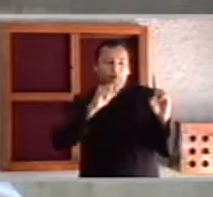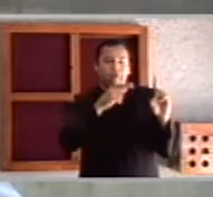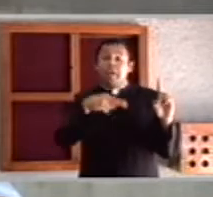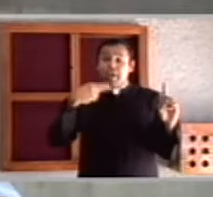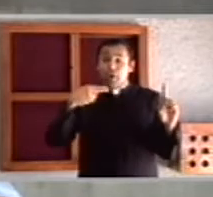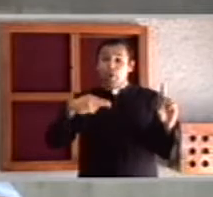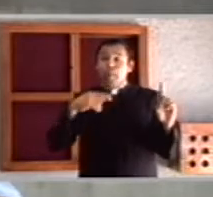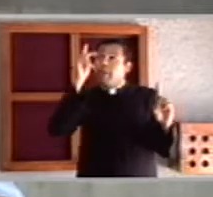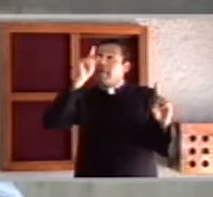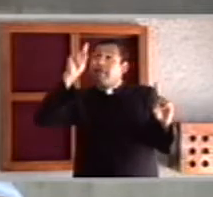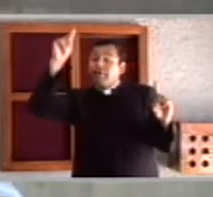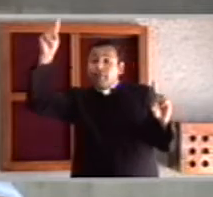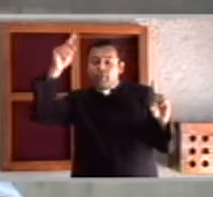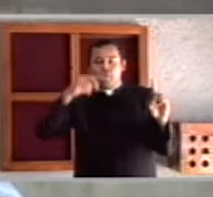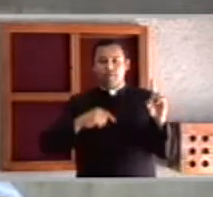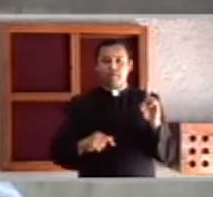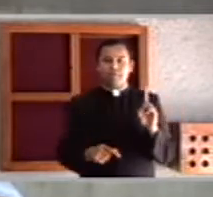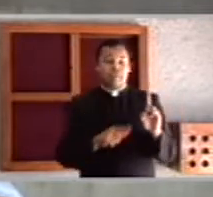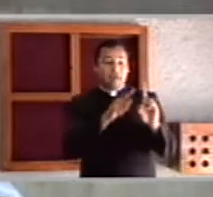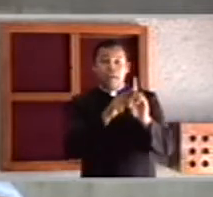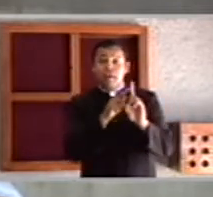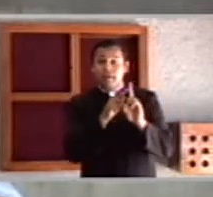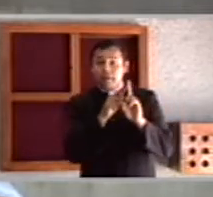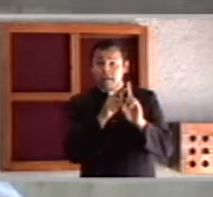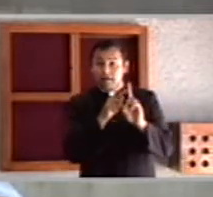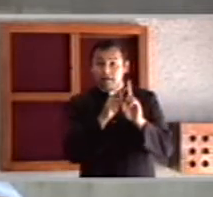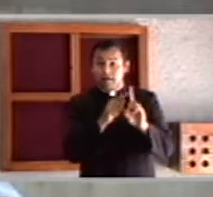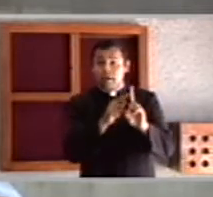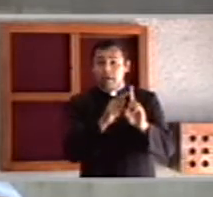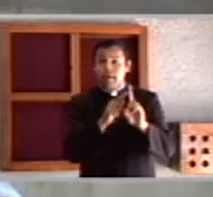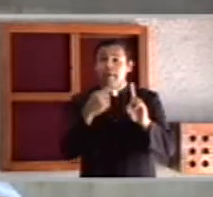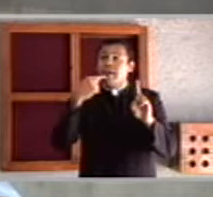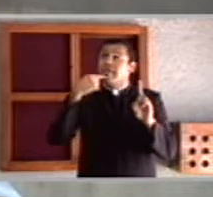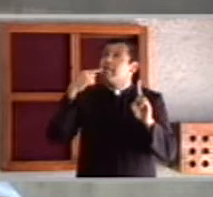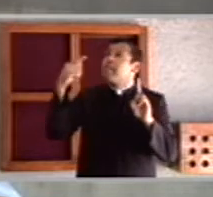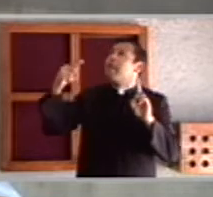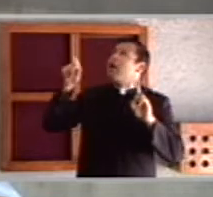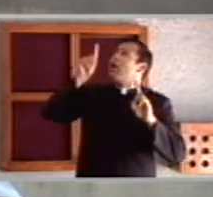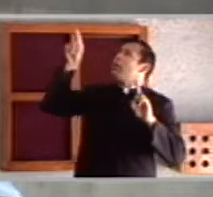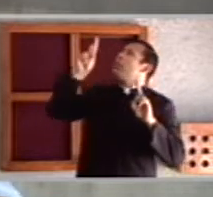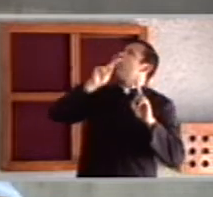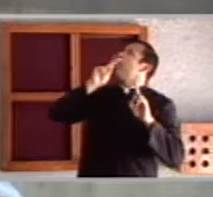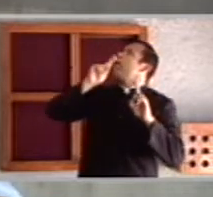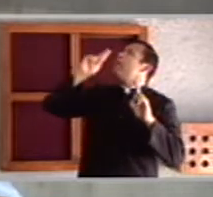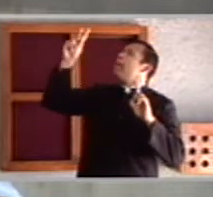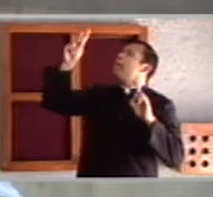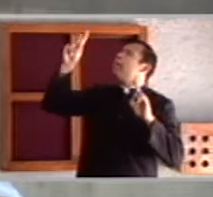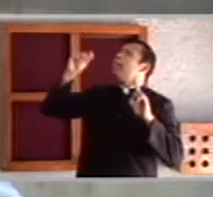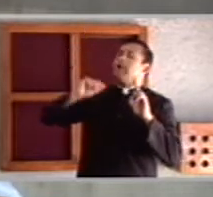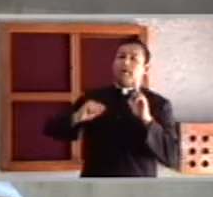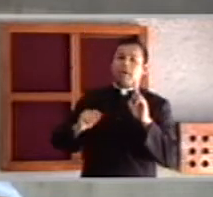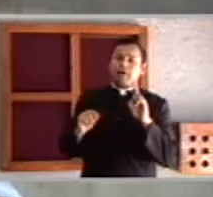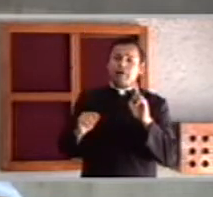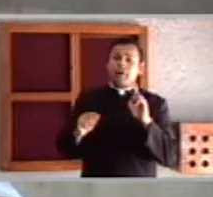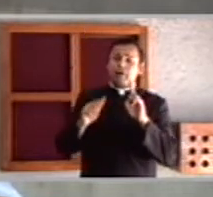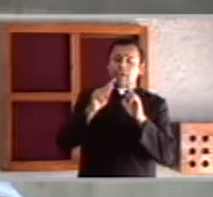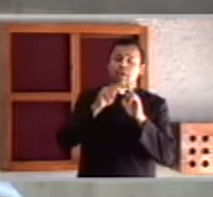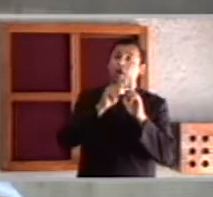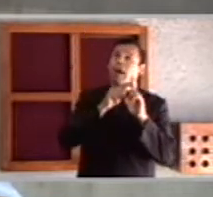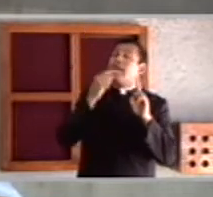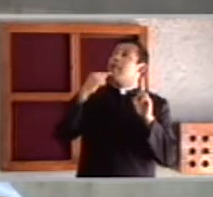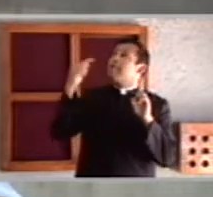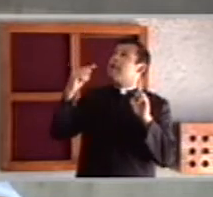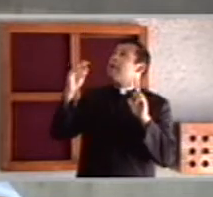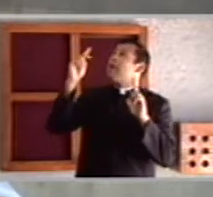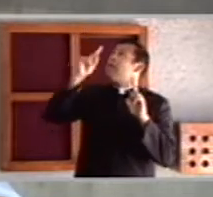nombre. Él podrá decir, tú eres mi Padre, el Dios que me protege y que